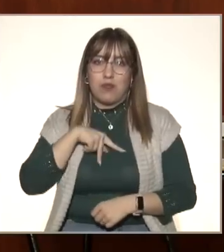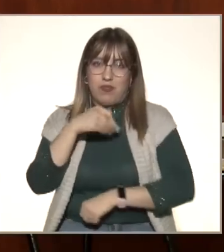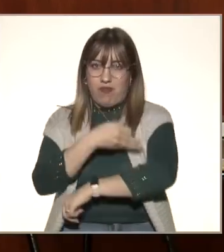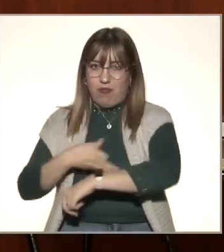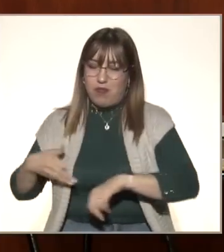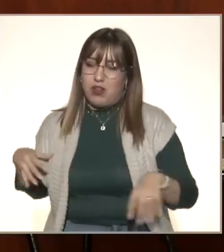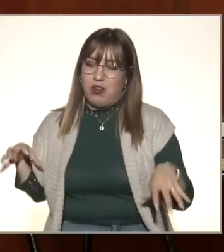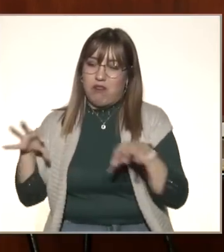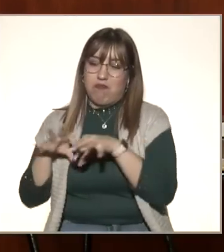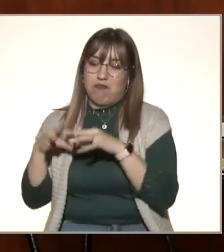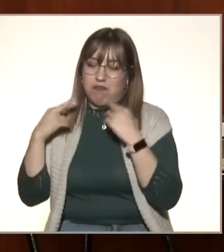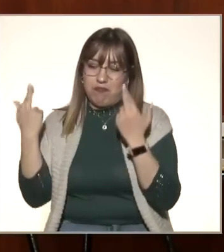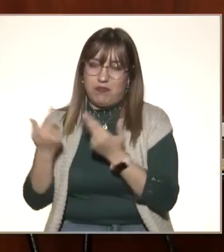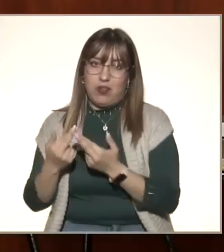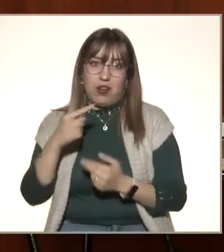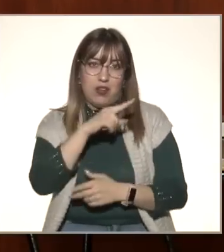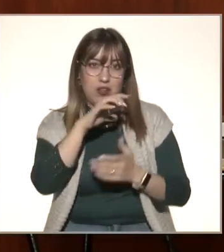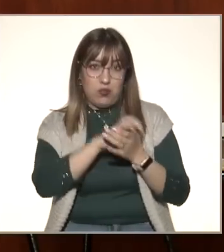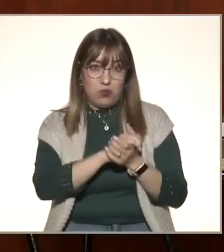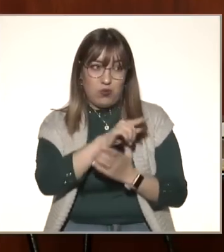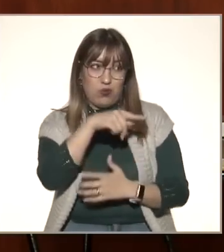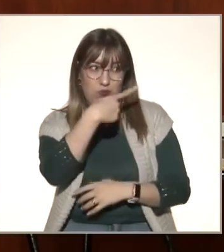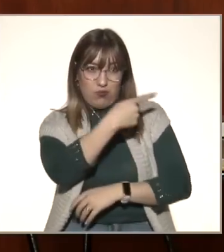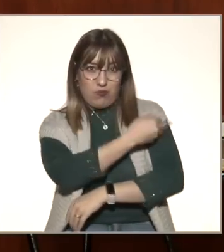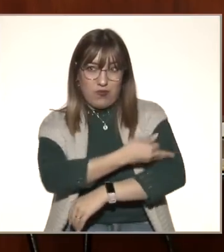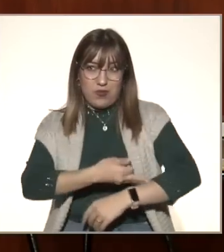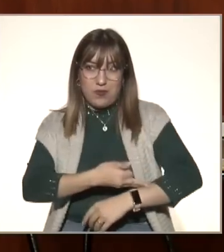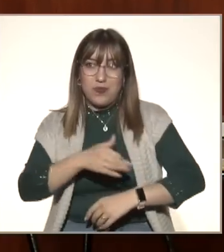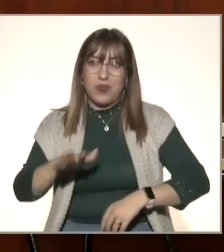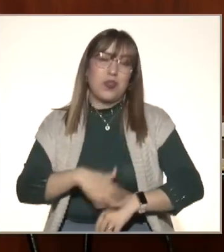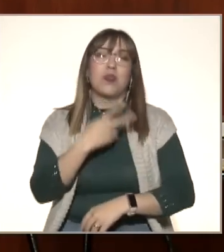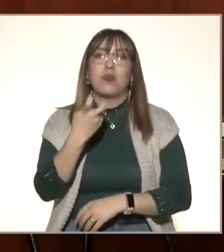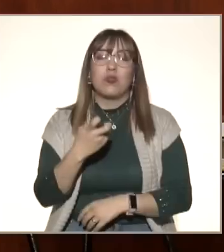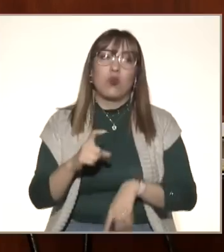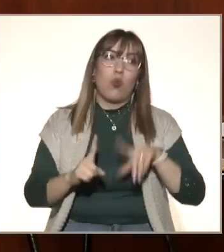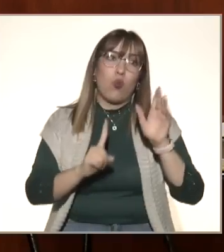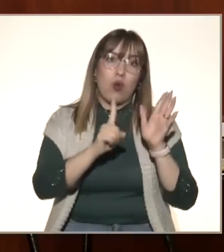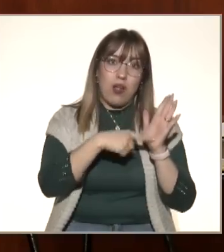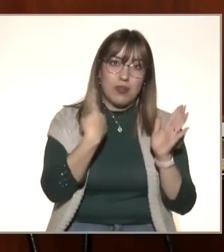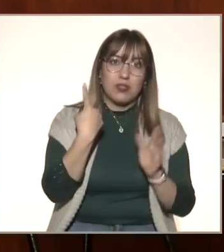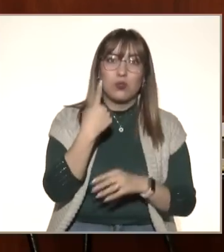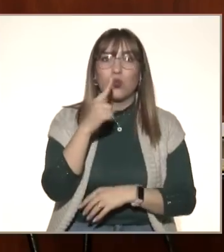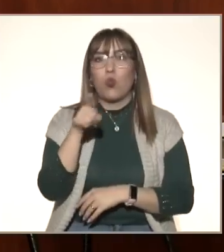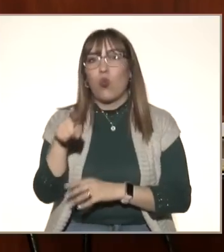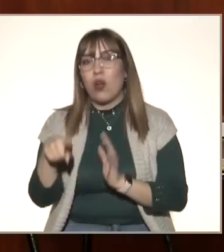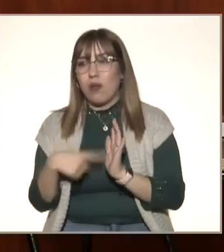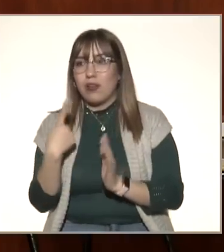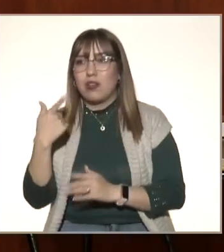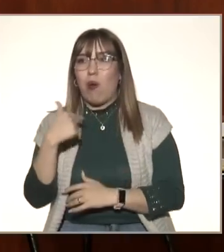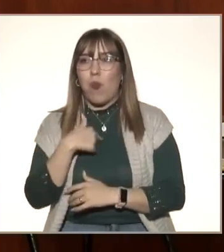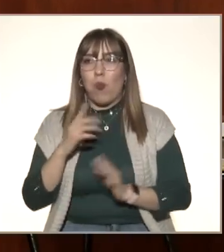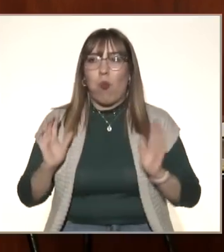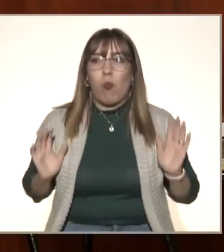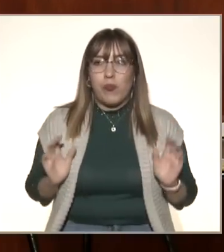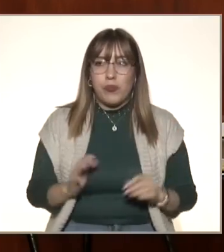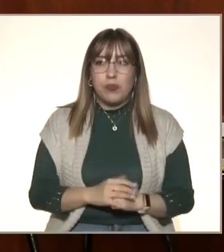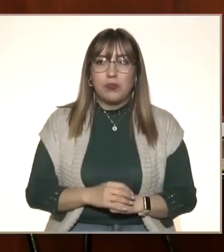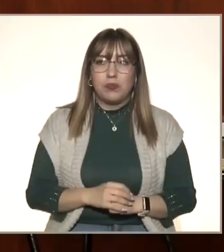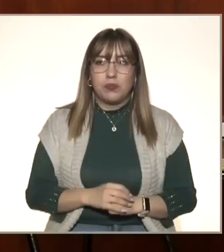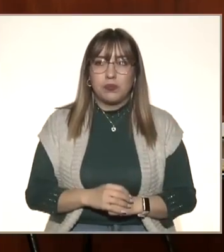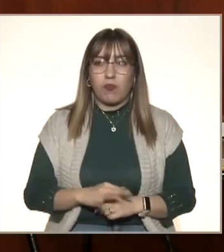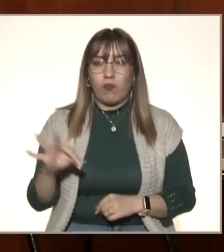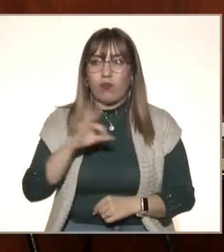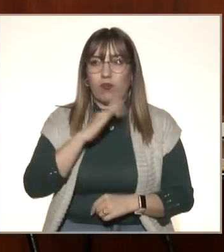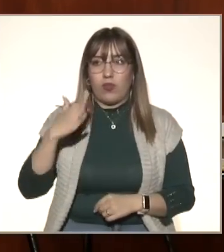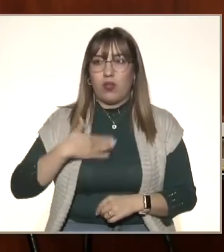pasar con su familia, por eso se hace una vez tú, una vez yo, porque él tiene la familia política que es la mía. Ahora, si yo digo que la mía es la